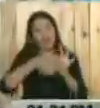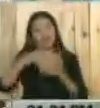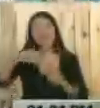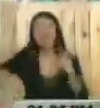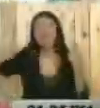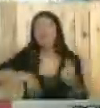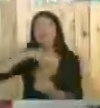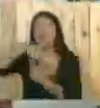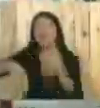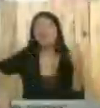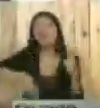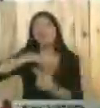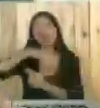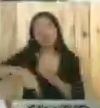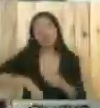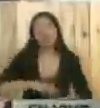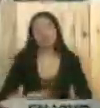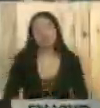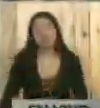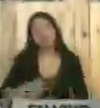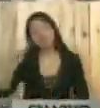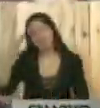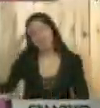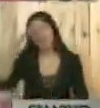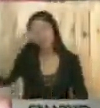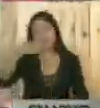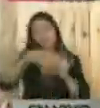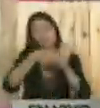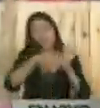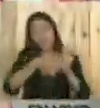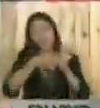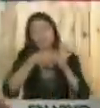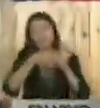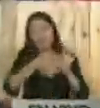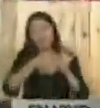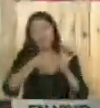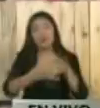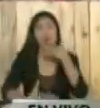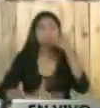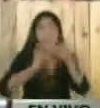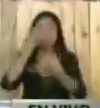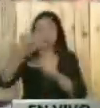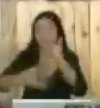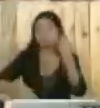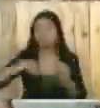solidario!